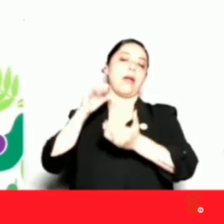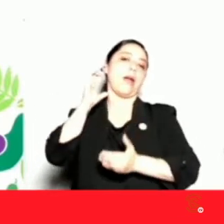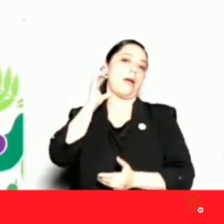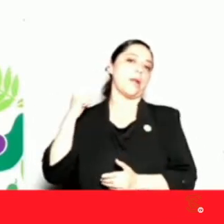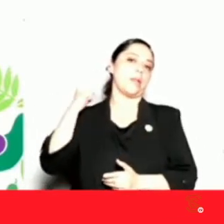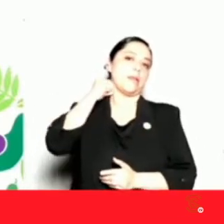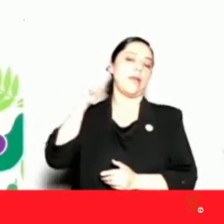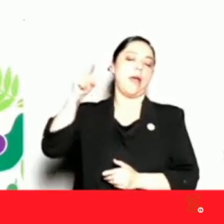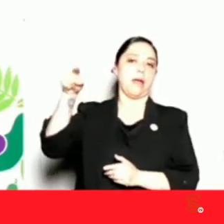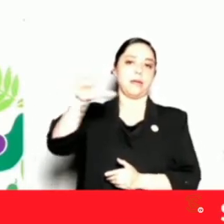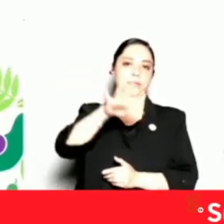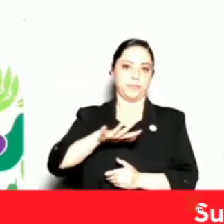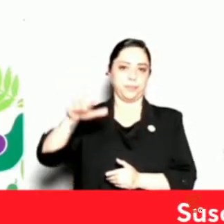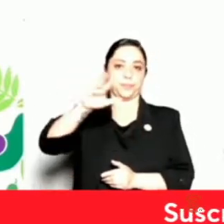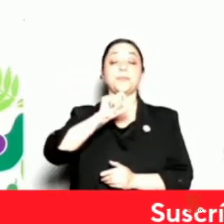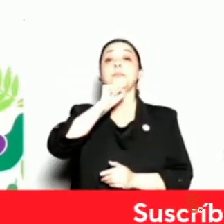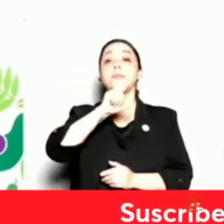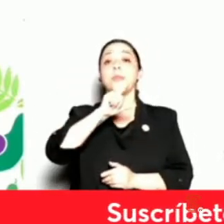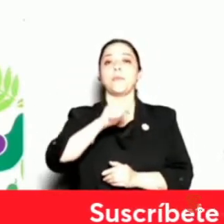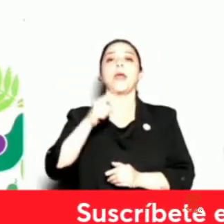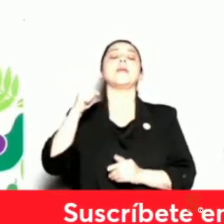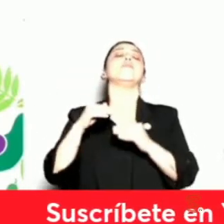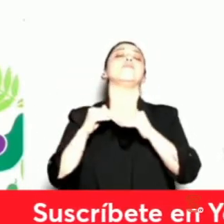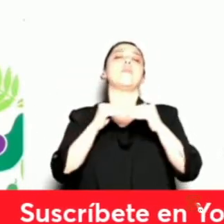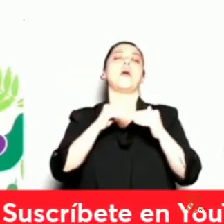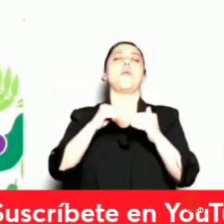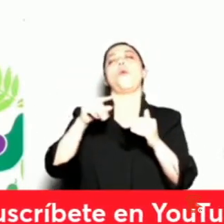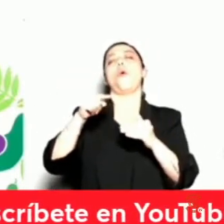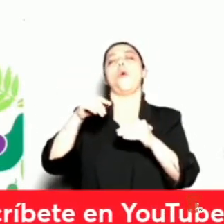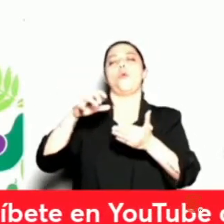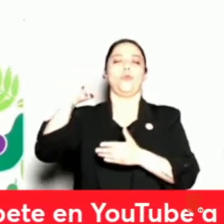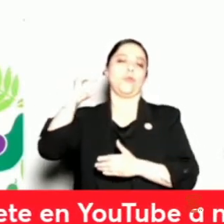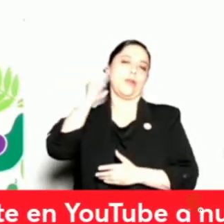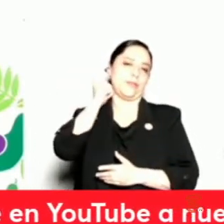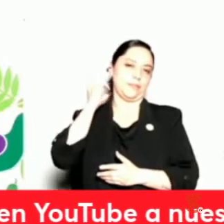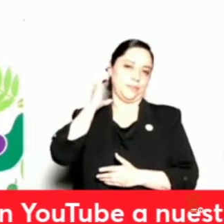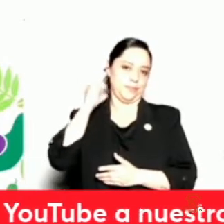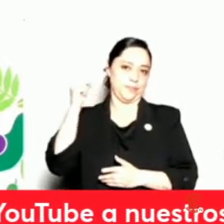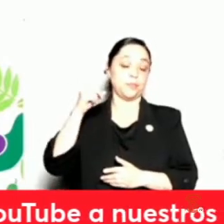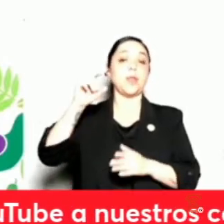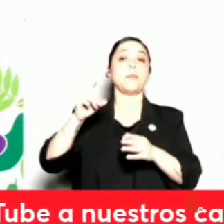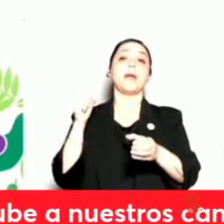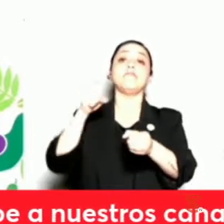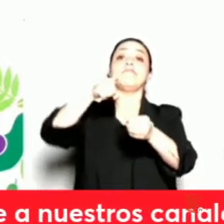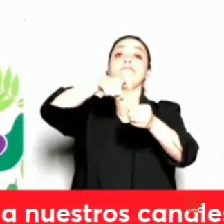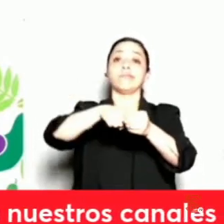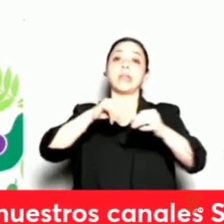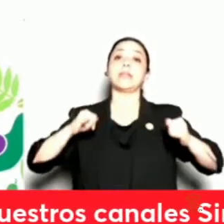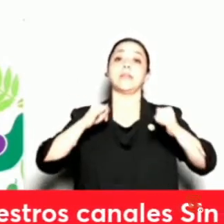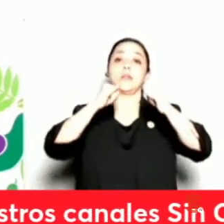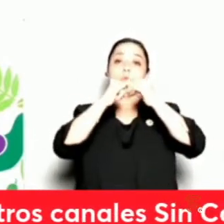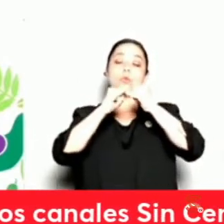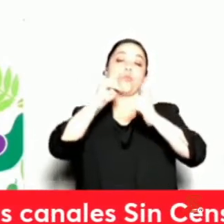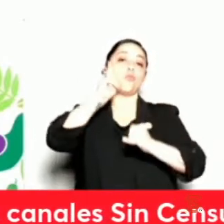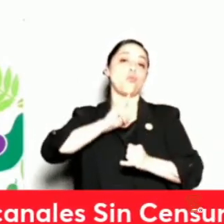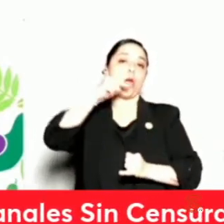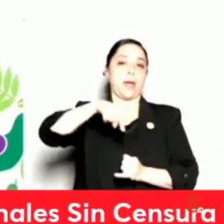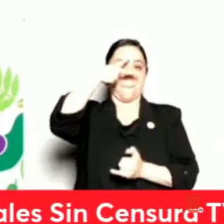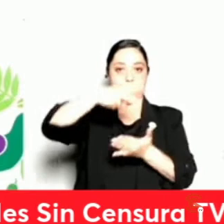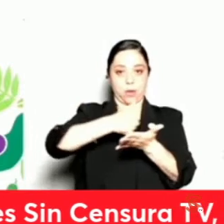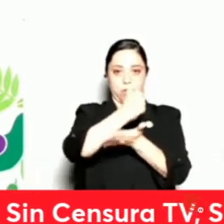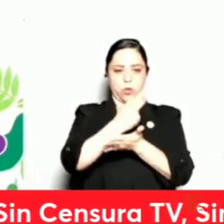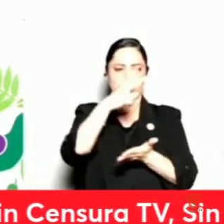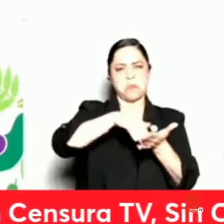la 58ª legislatura. Fue integrante del Consejo Ciudadano del Instituto de las Mujeres de la Ciudad de México del 2013